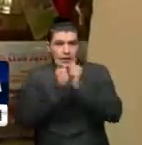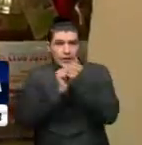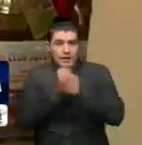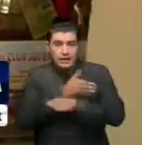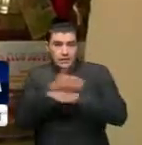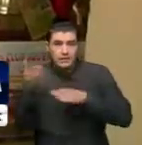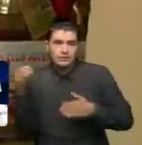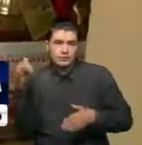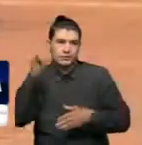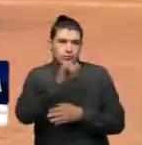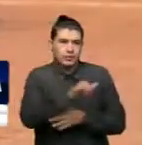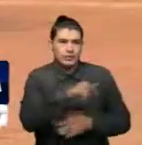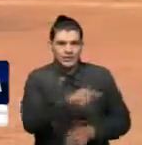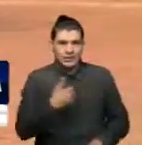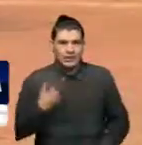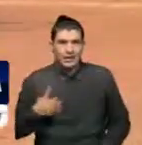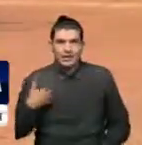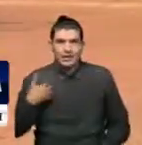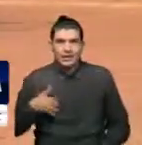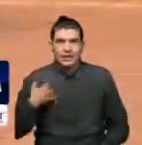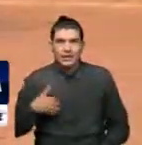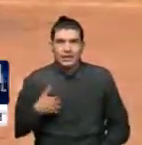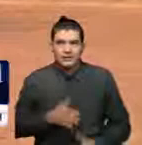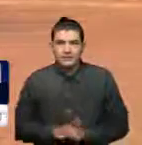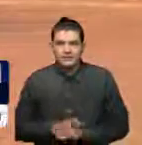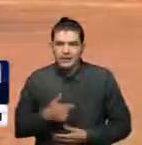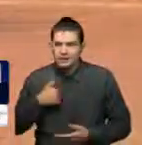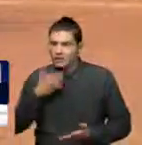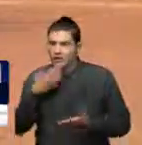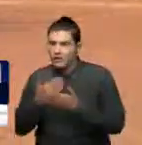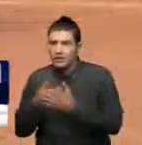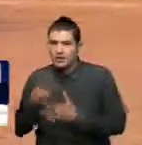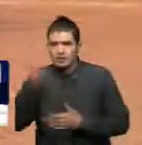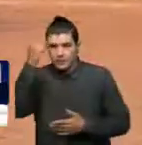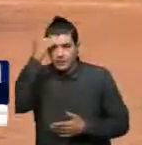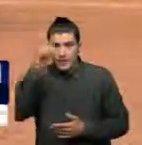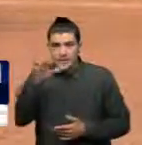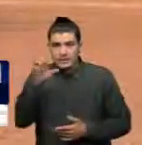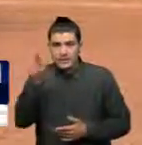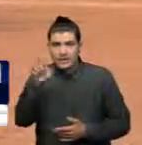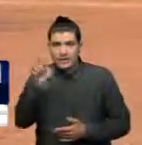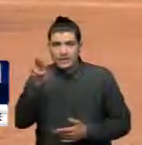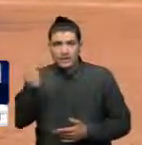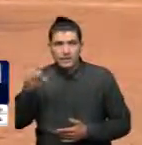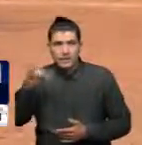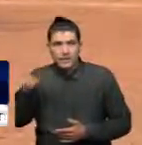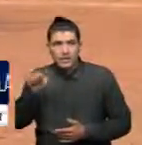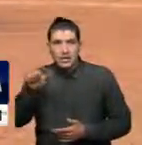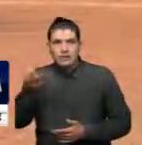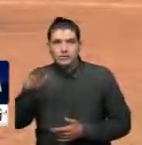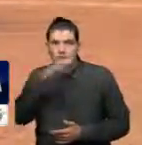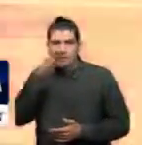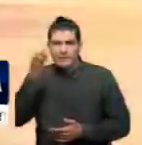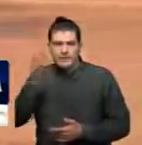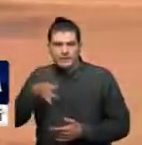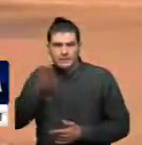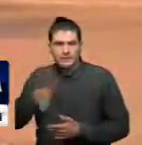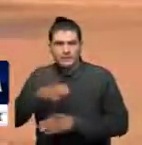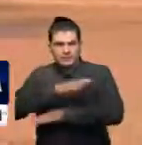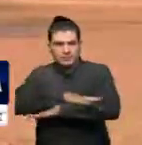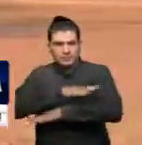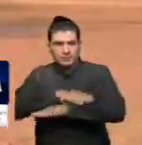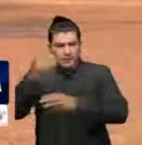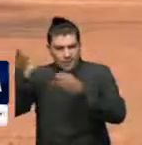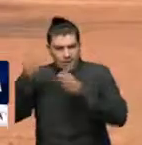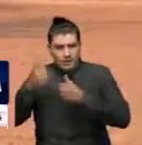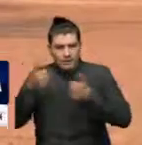a Argentina. Pedirle todo al profesor César Mejía, pues él siempre nos pone bien y nos disciplina. Y pues